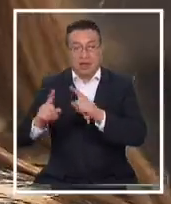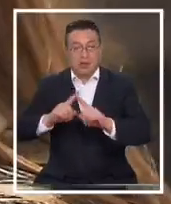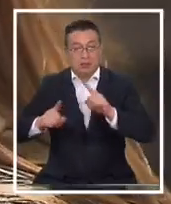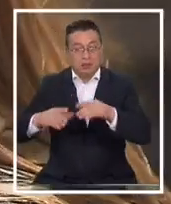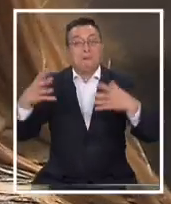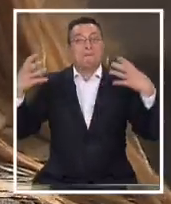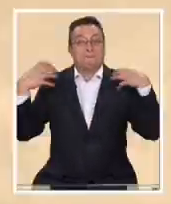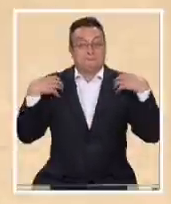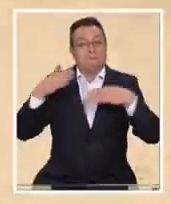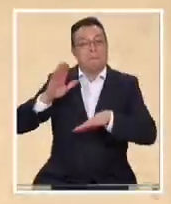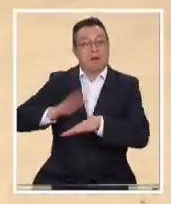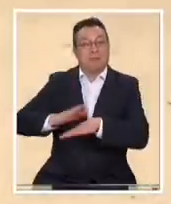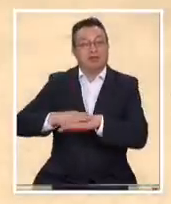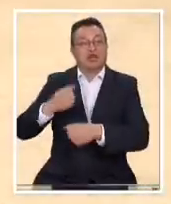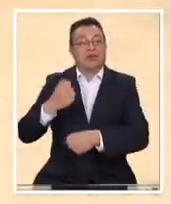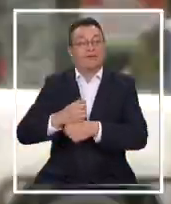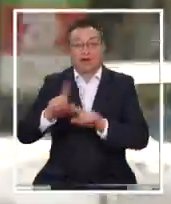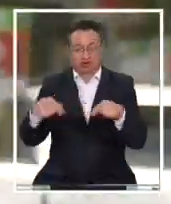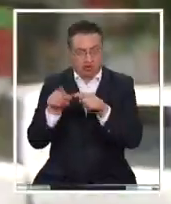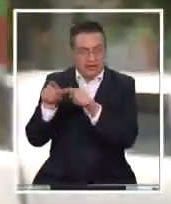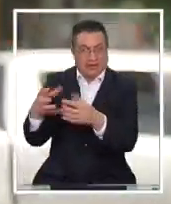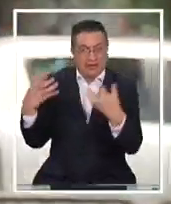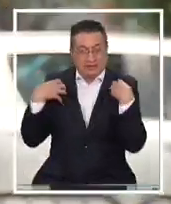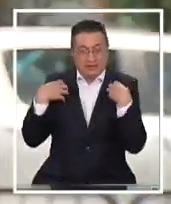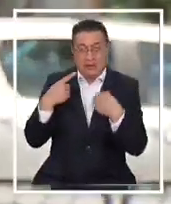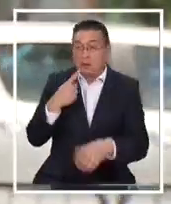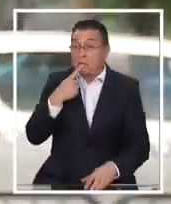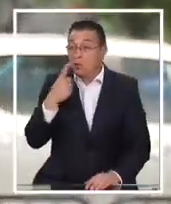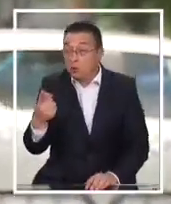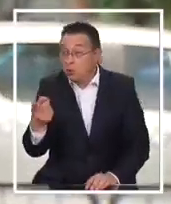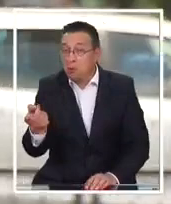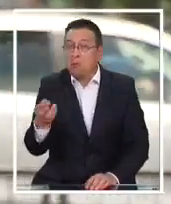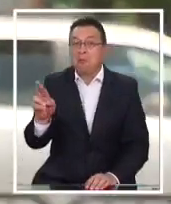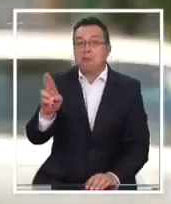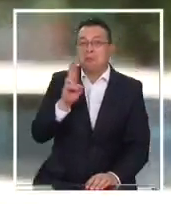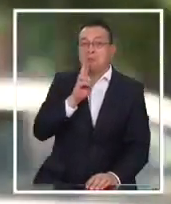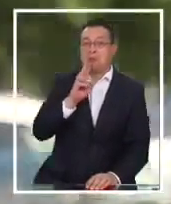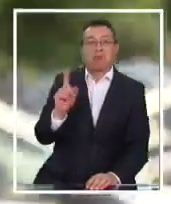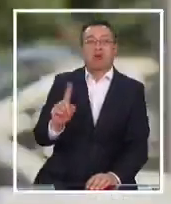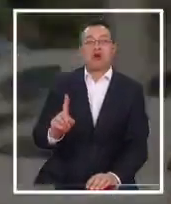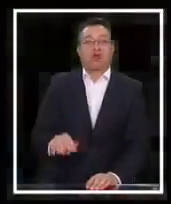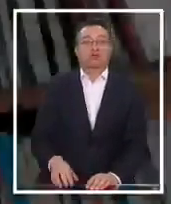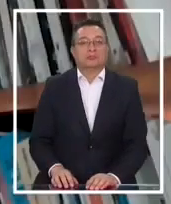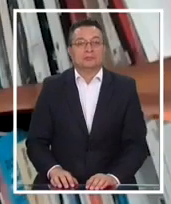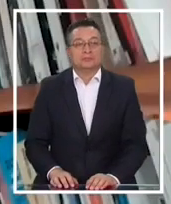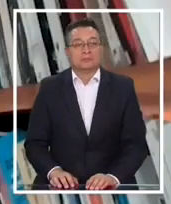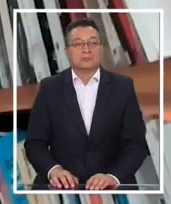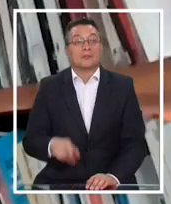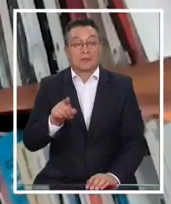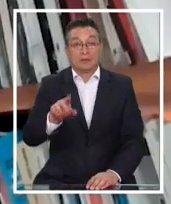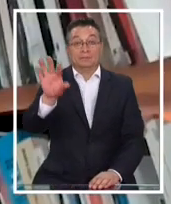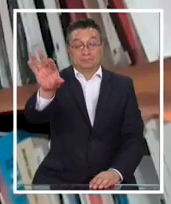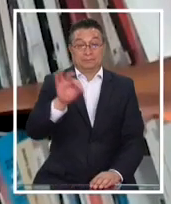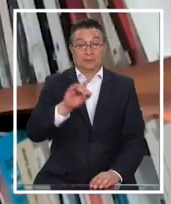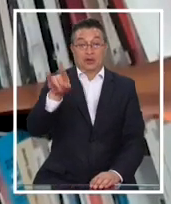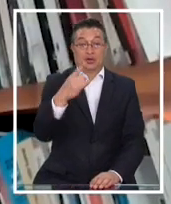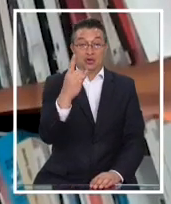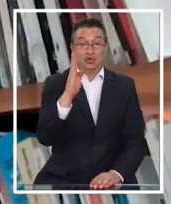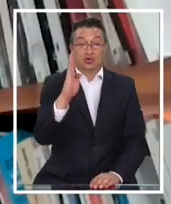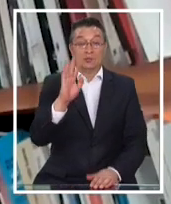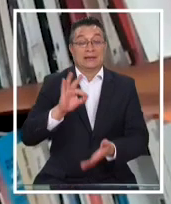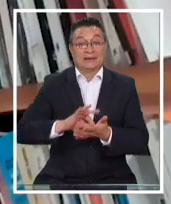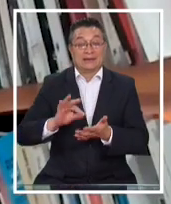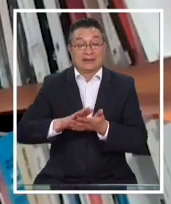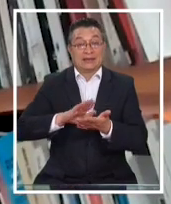los permisos de trabajo y desplazamiento, pero no tuvimos respuesta. Vamos a citar a la Subsecretaria de Salud